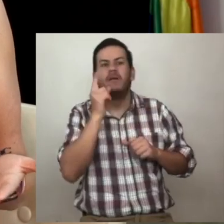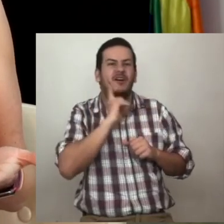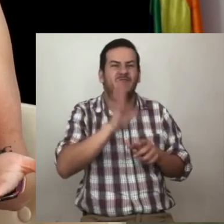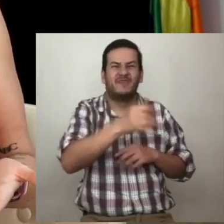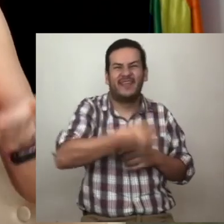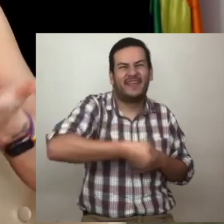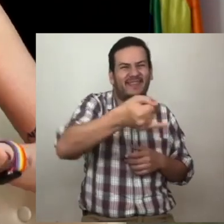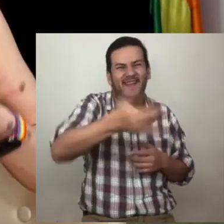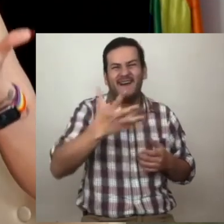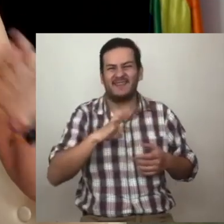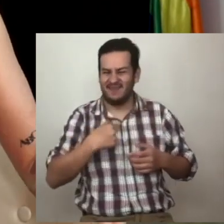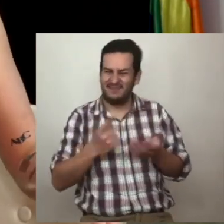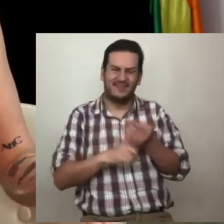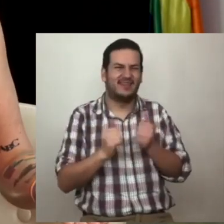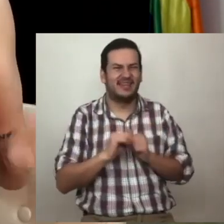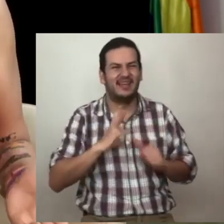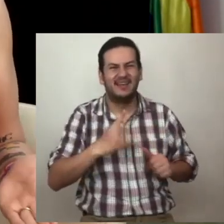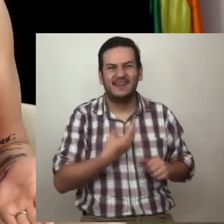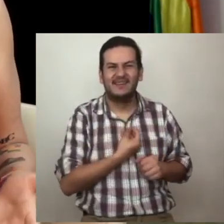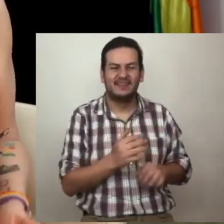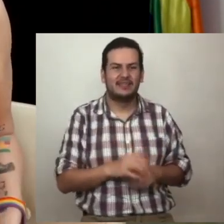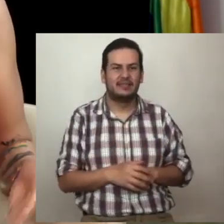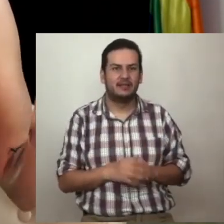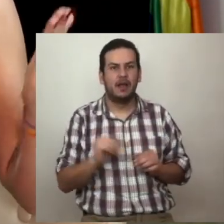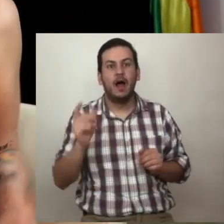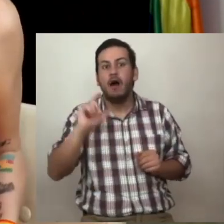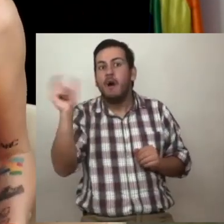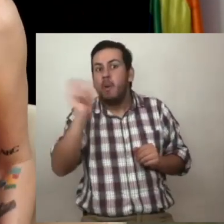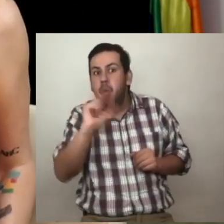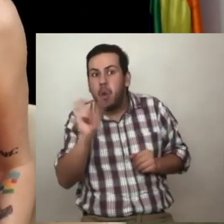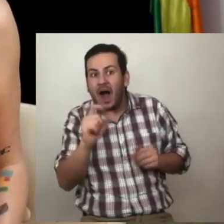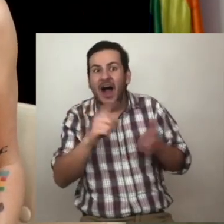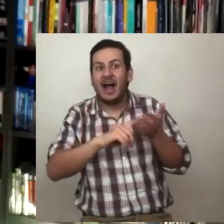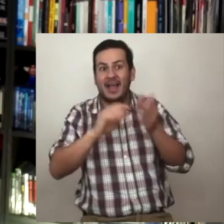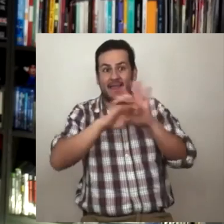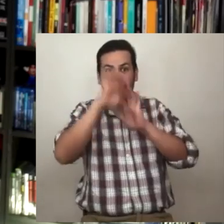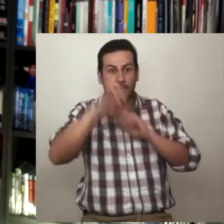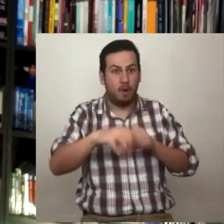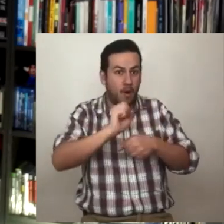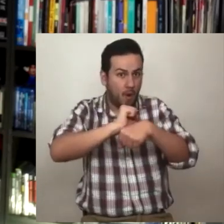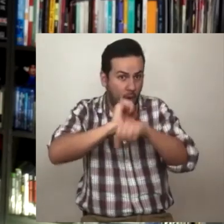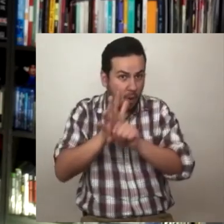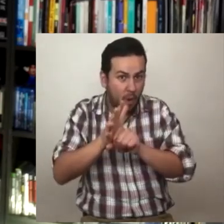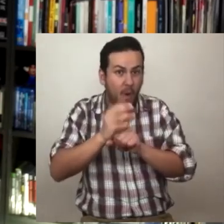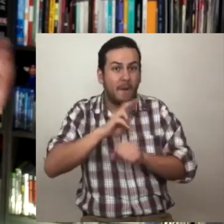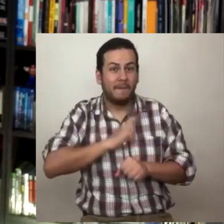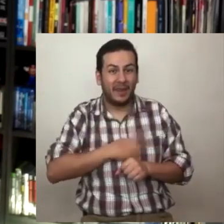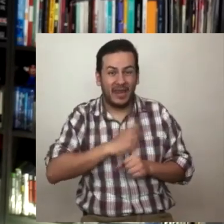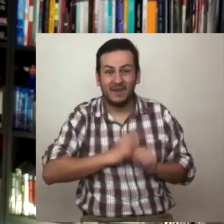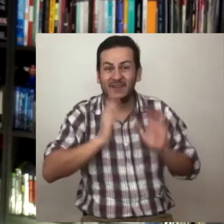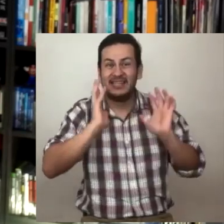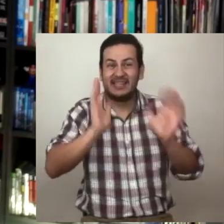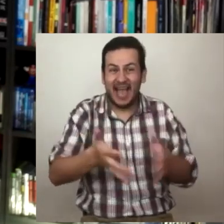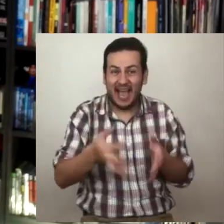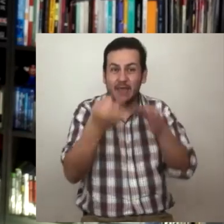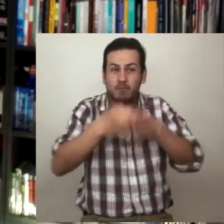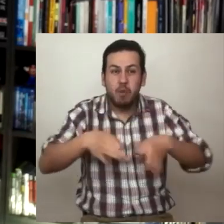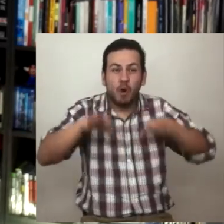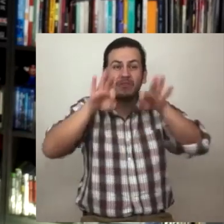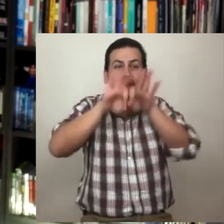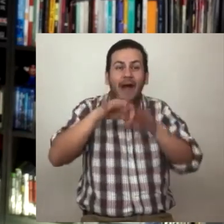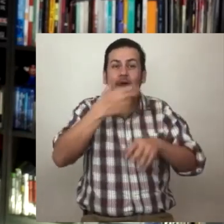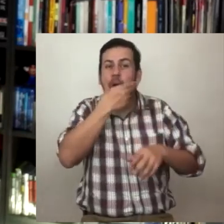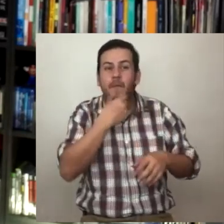No actúen de modos idiotas con la gente trans. Pero sí hay que salir a la chingada que sea por género. Porque al virus le vale gorro si tú eres hombre,